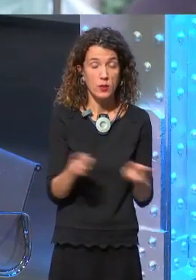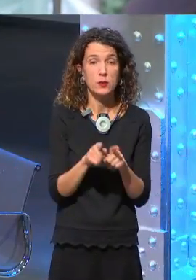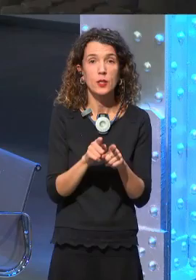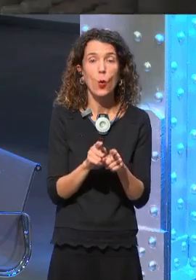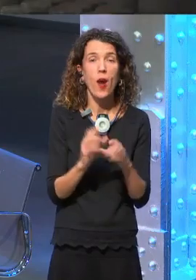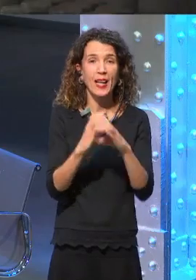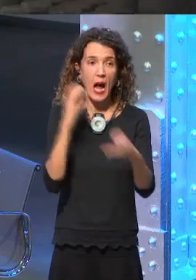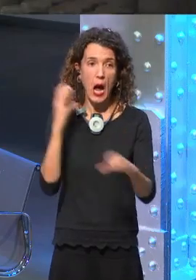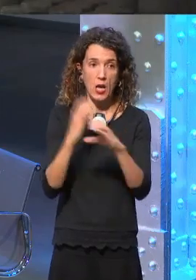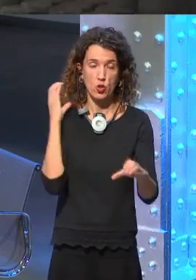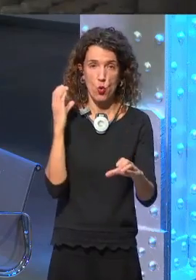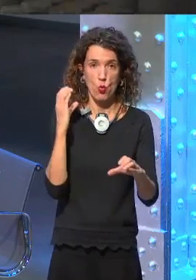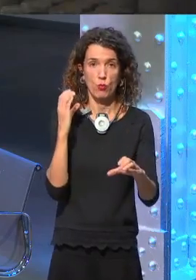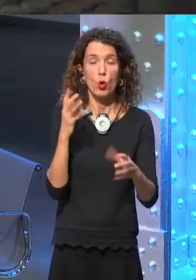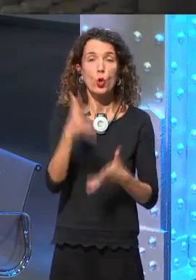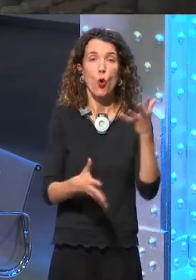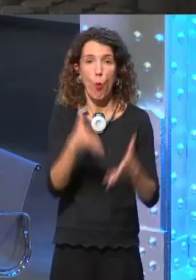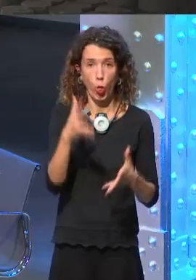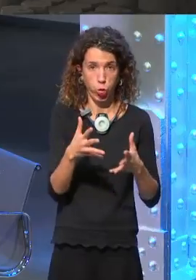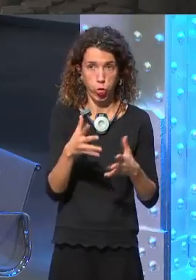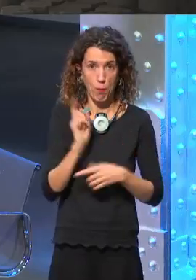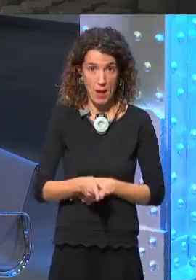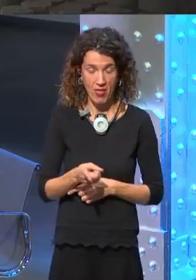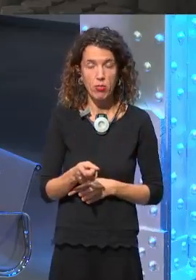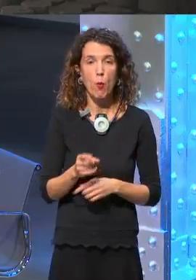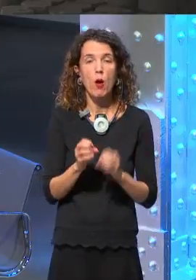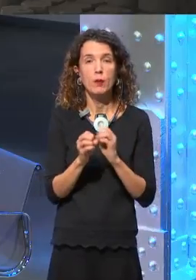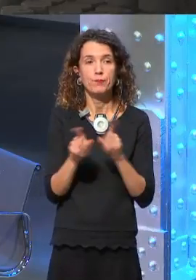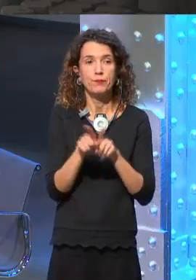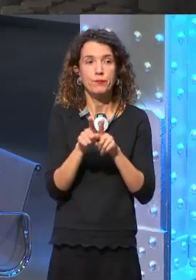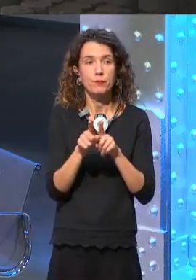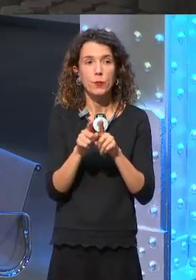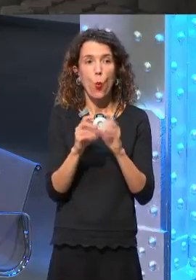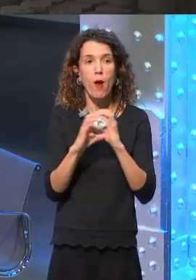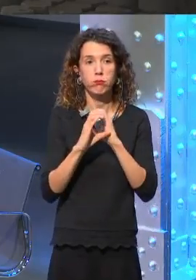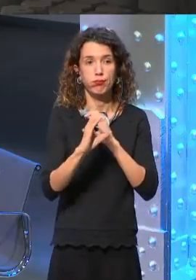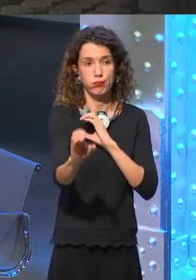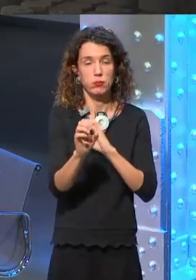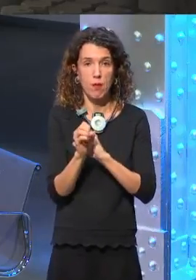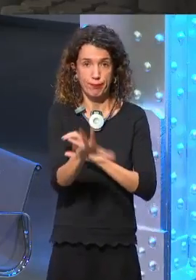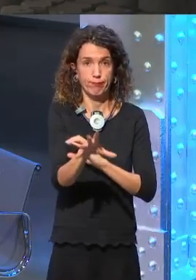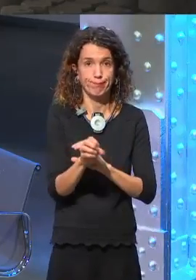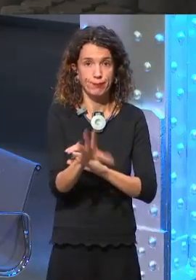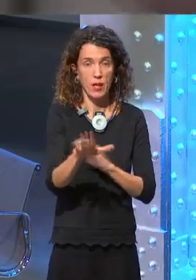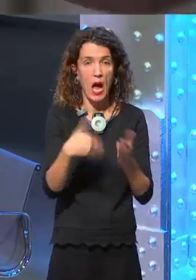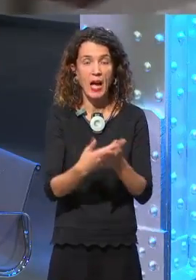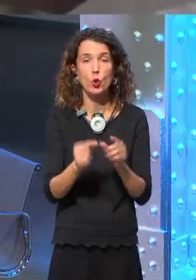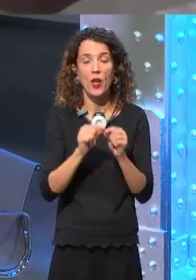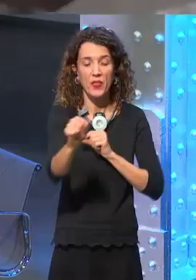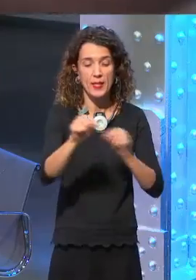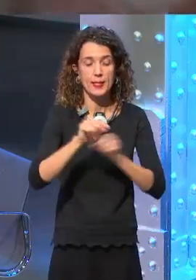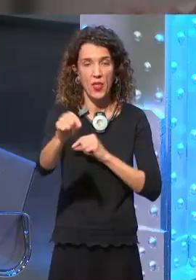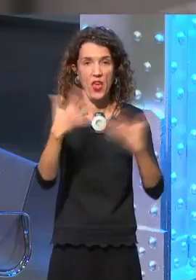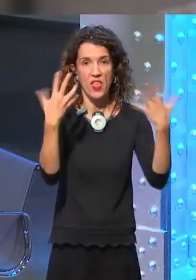pequeño cañón dirigido por un robot y lo lanzamos desde esta pequeña galería hasta una distancia